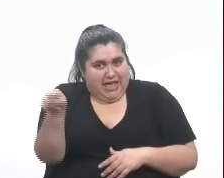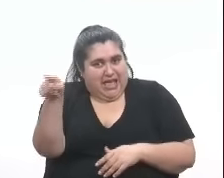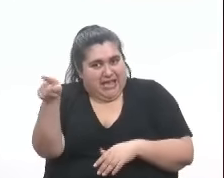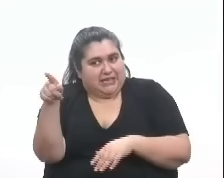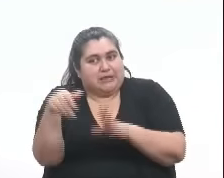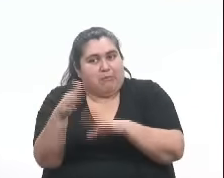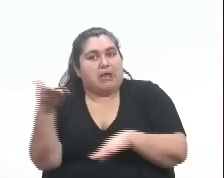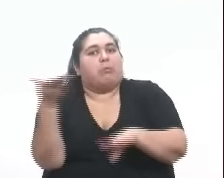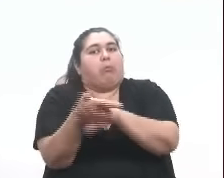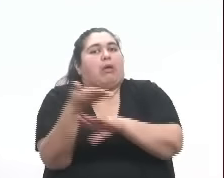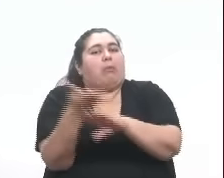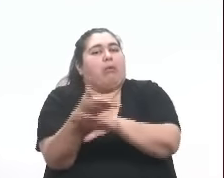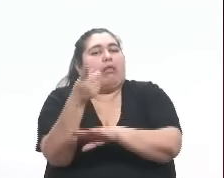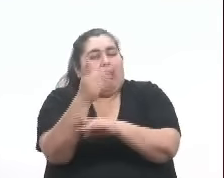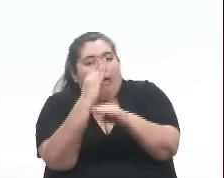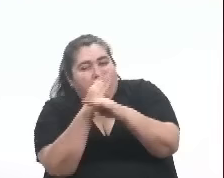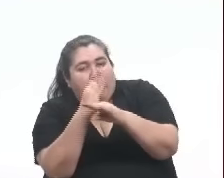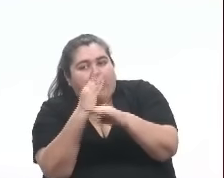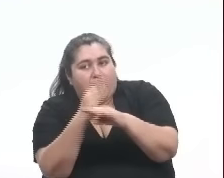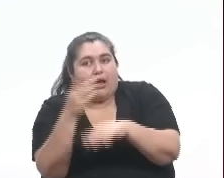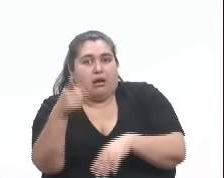Así fue. Entonces,